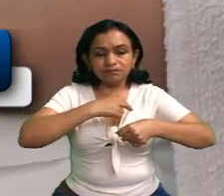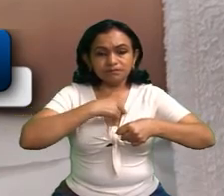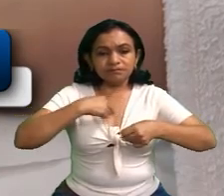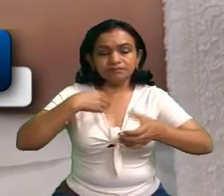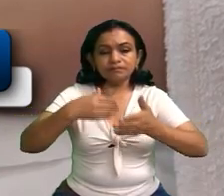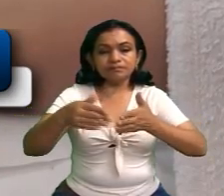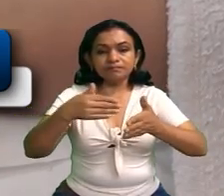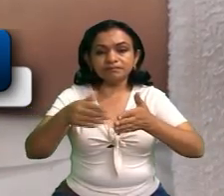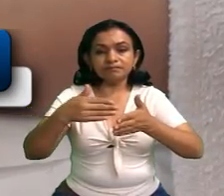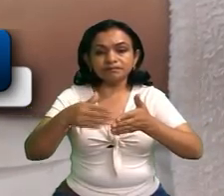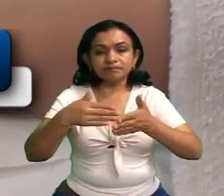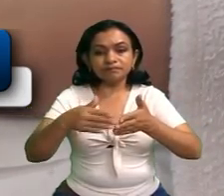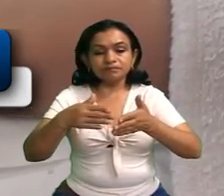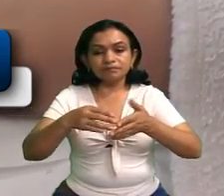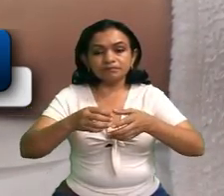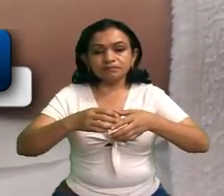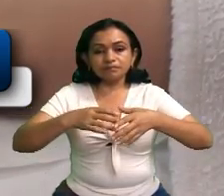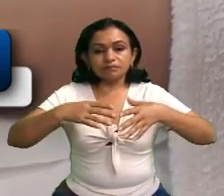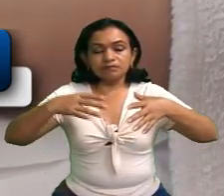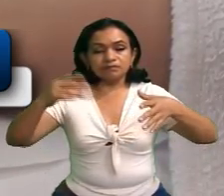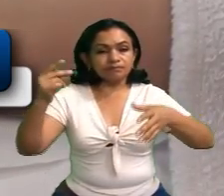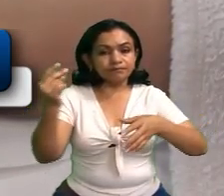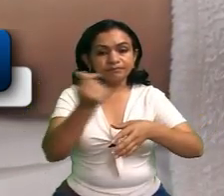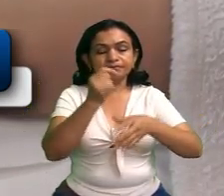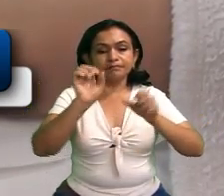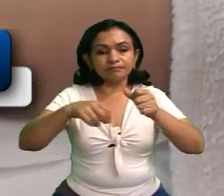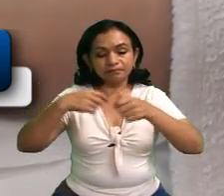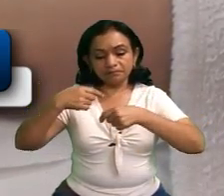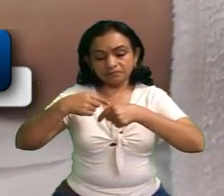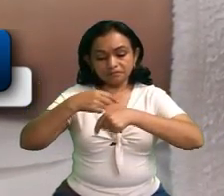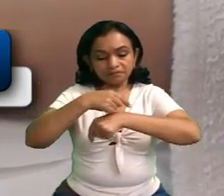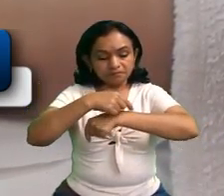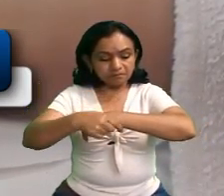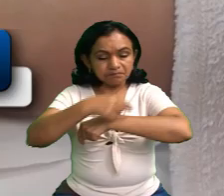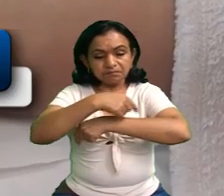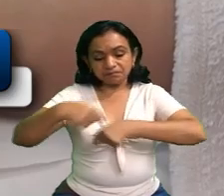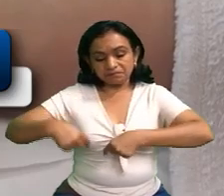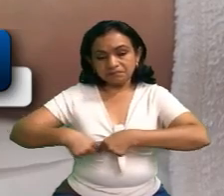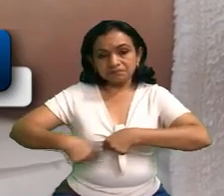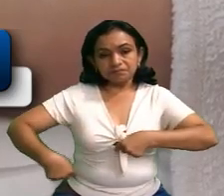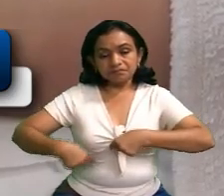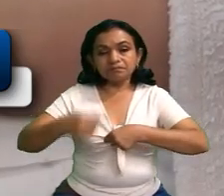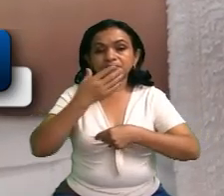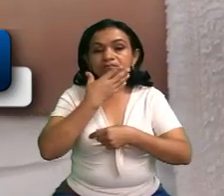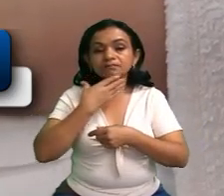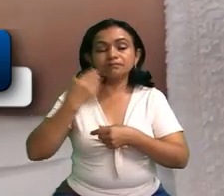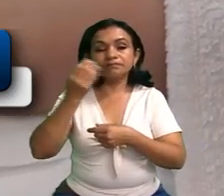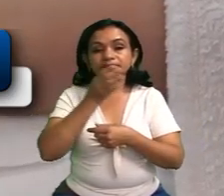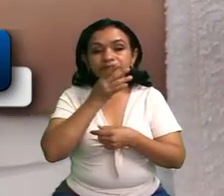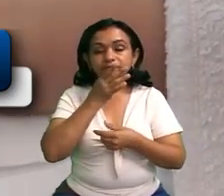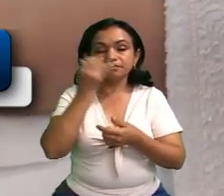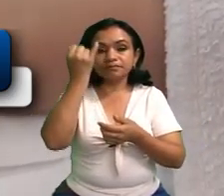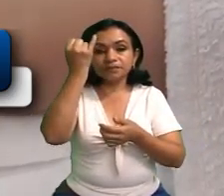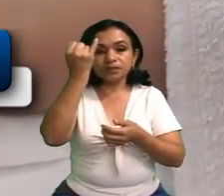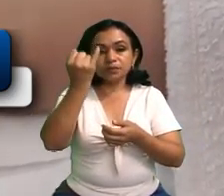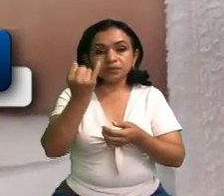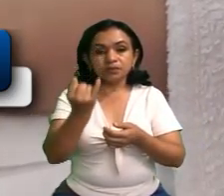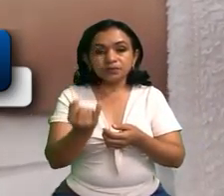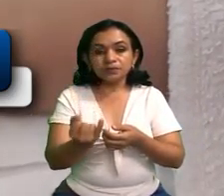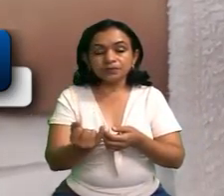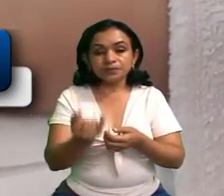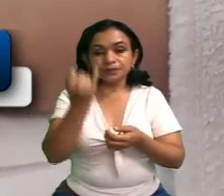fácil y hacen un estiramiento brusco del músculo, también les van a salir estrías. O aquel adolescente que es delgado,